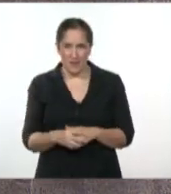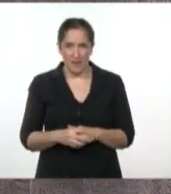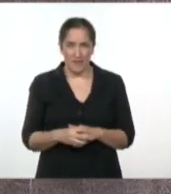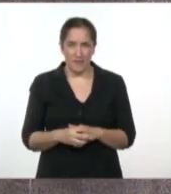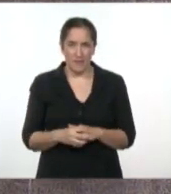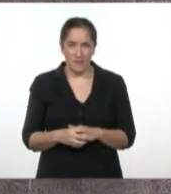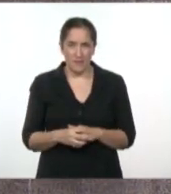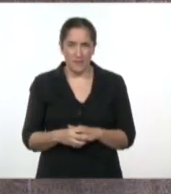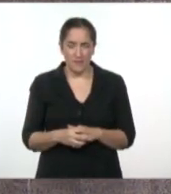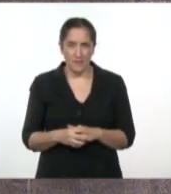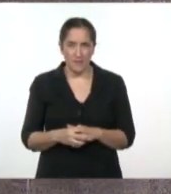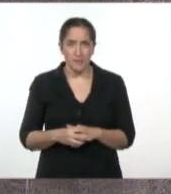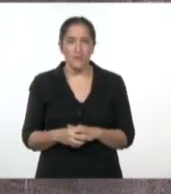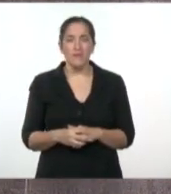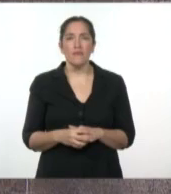Ahora,